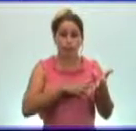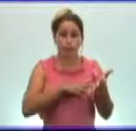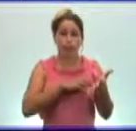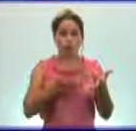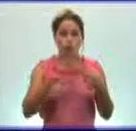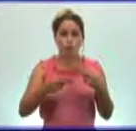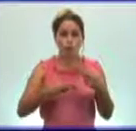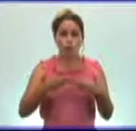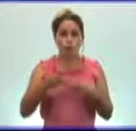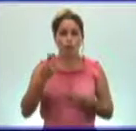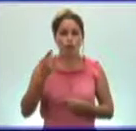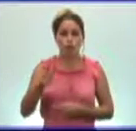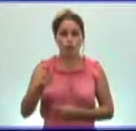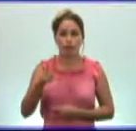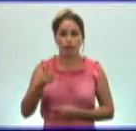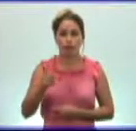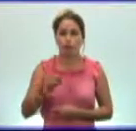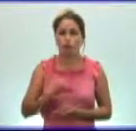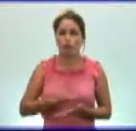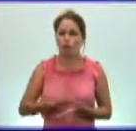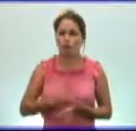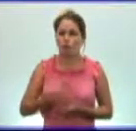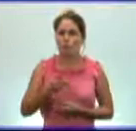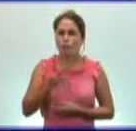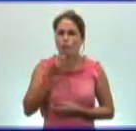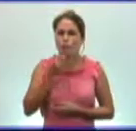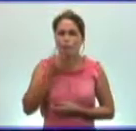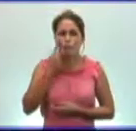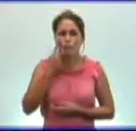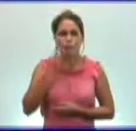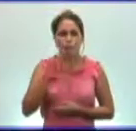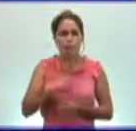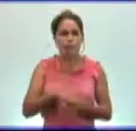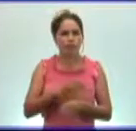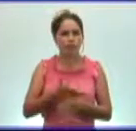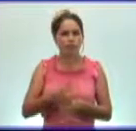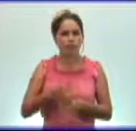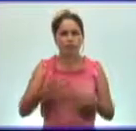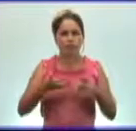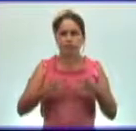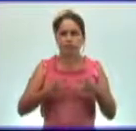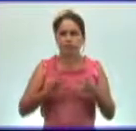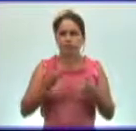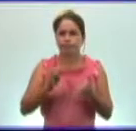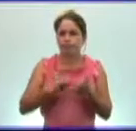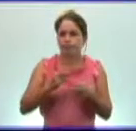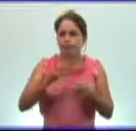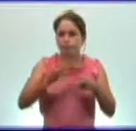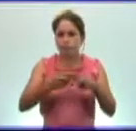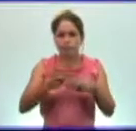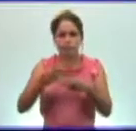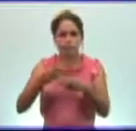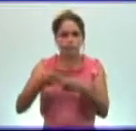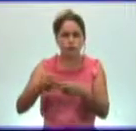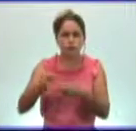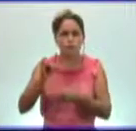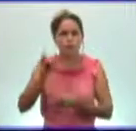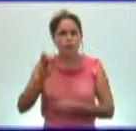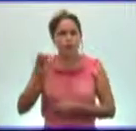ejercicio donde podemos ver las diferentes formas de clasificar las sustancias en cuanto a su composición, tipo de